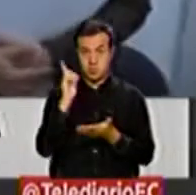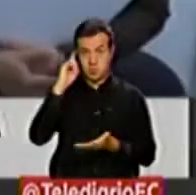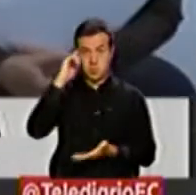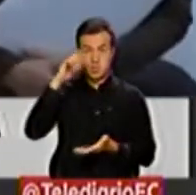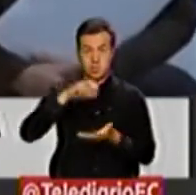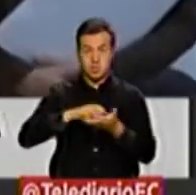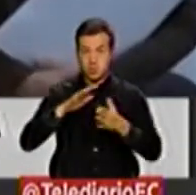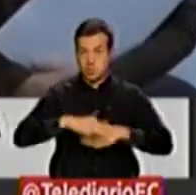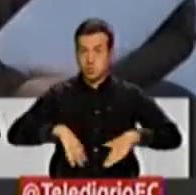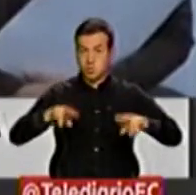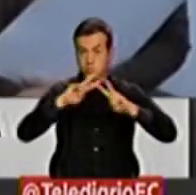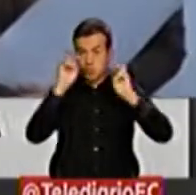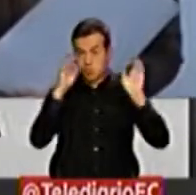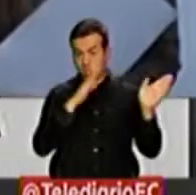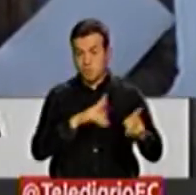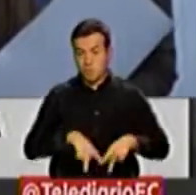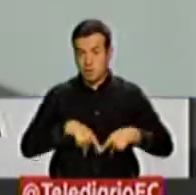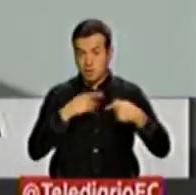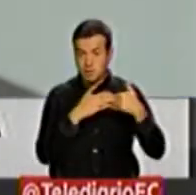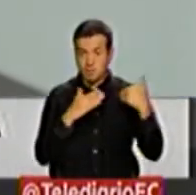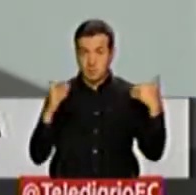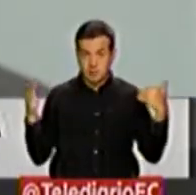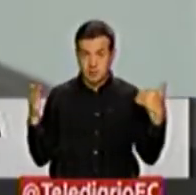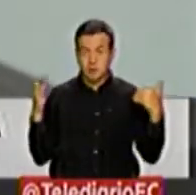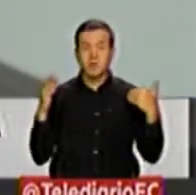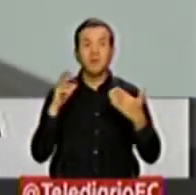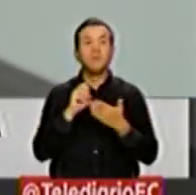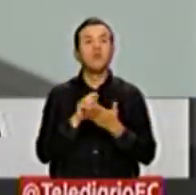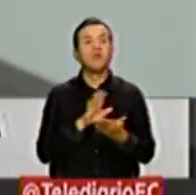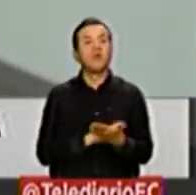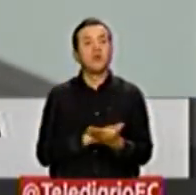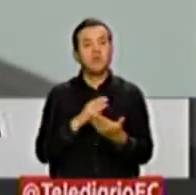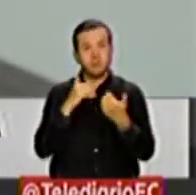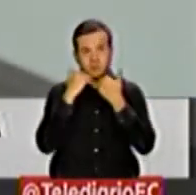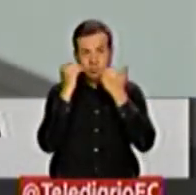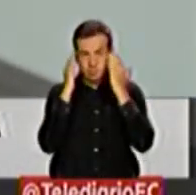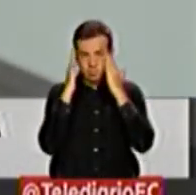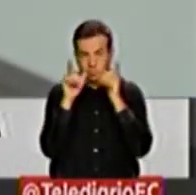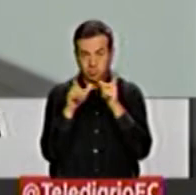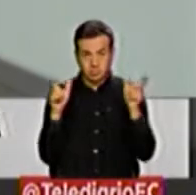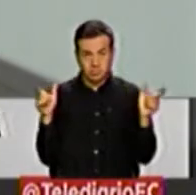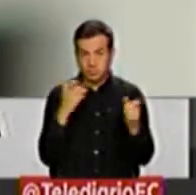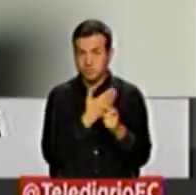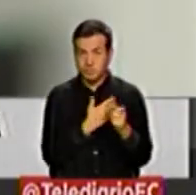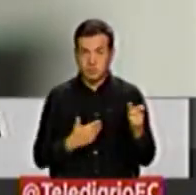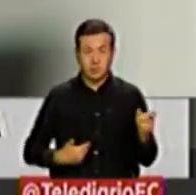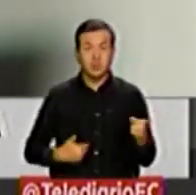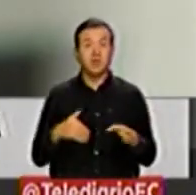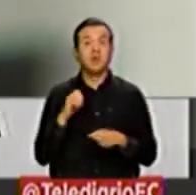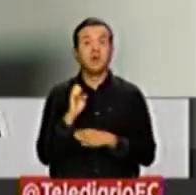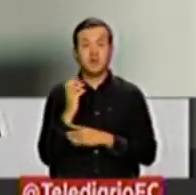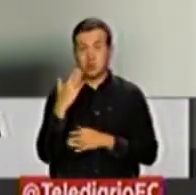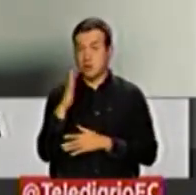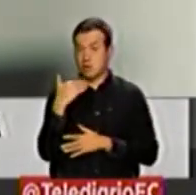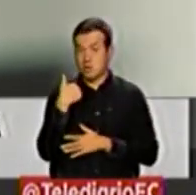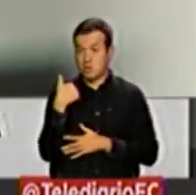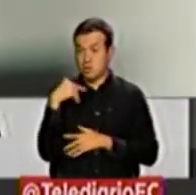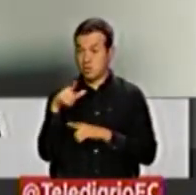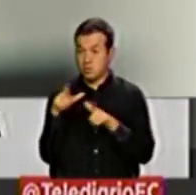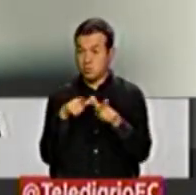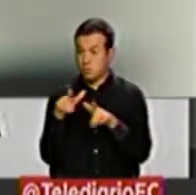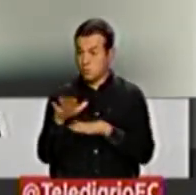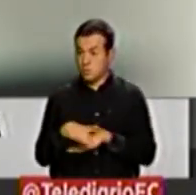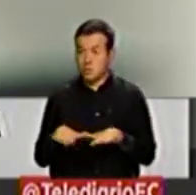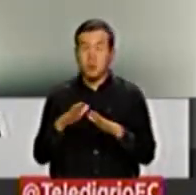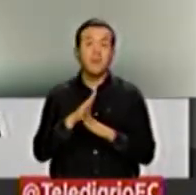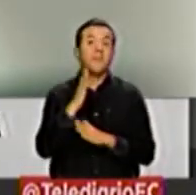en el marco de la ejecución del Plan Toda una Vida y del programa Misión Ternura. La Presidencia de la República cuenta con este espacio para que las